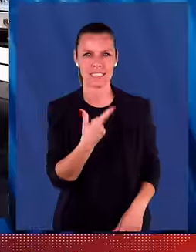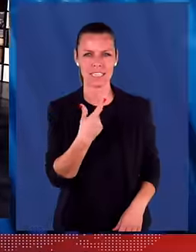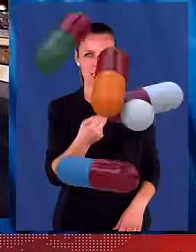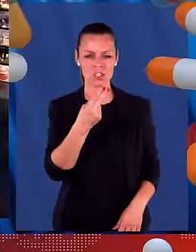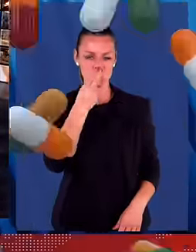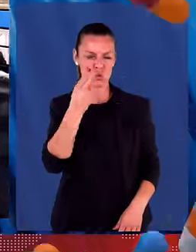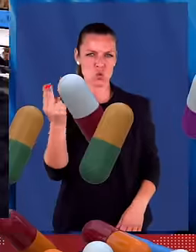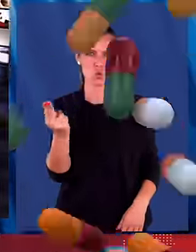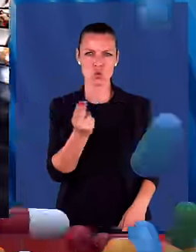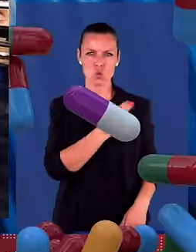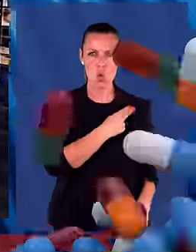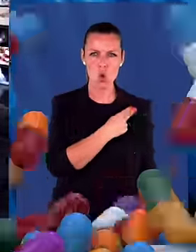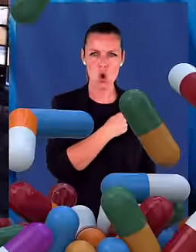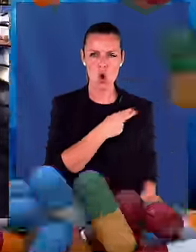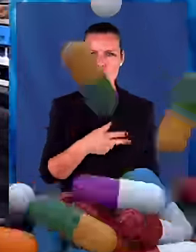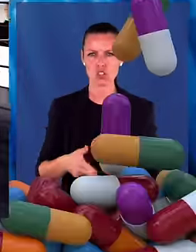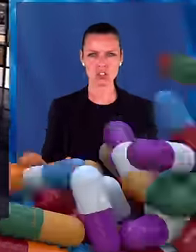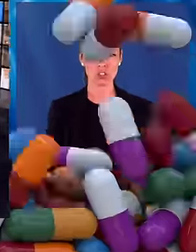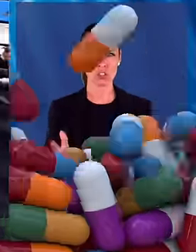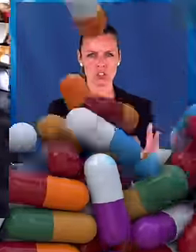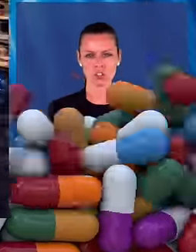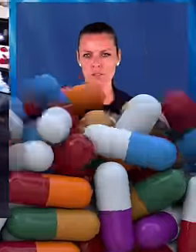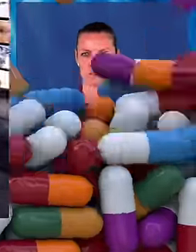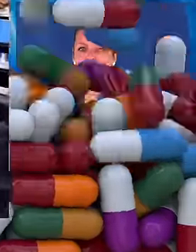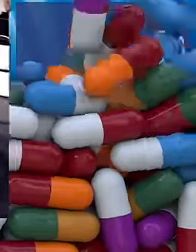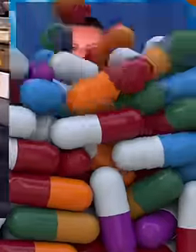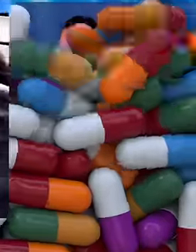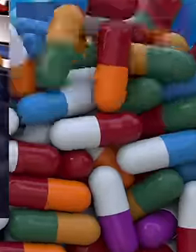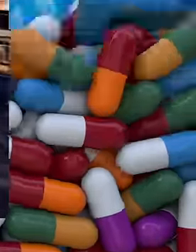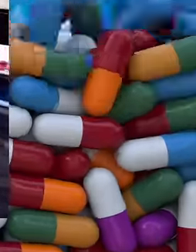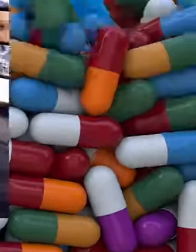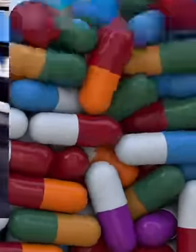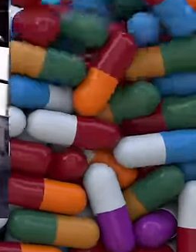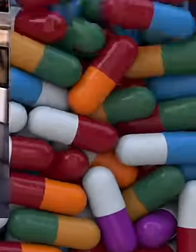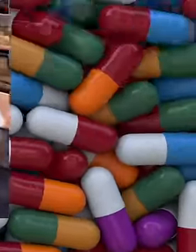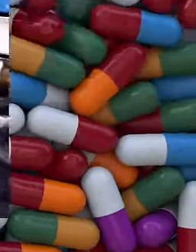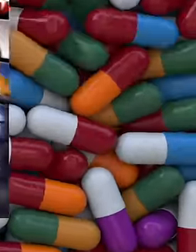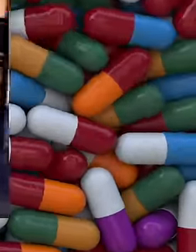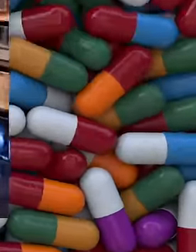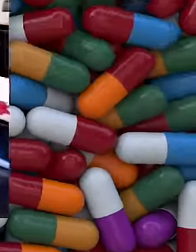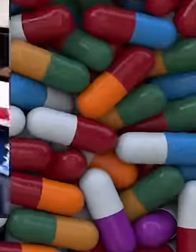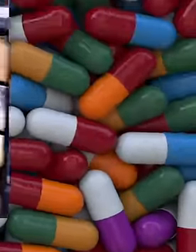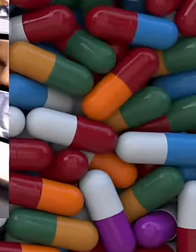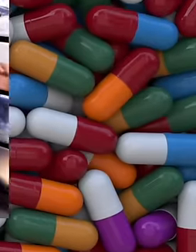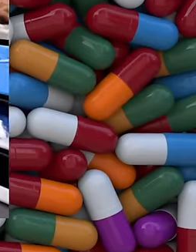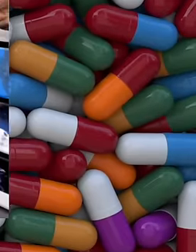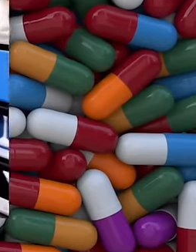botes de pastillas, chulos de piscina. Hay puertas en